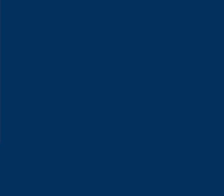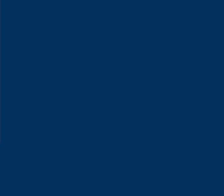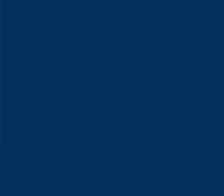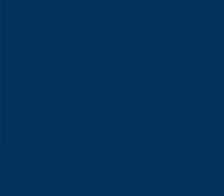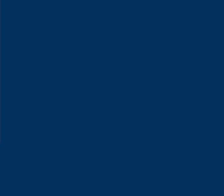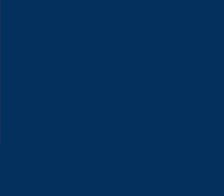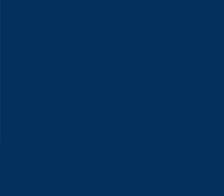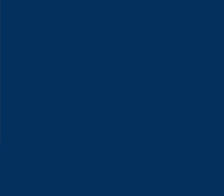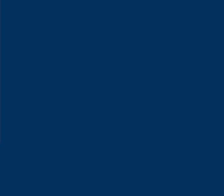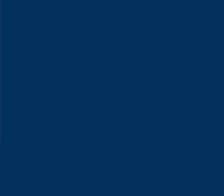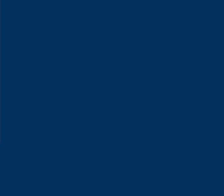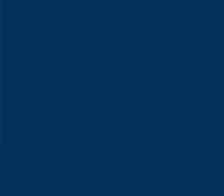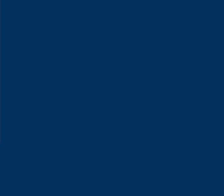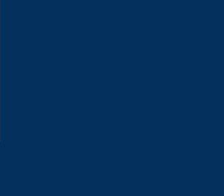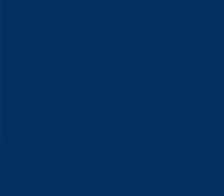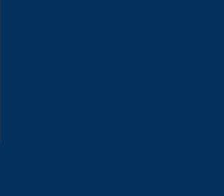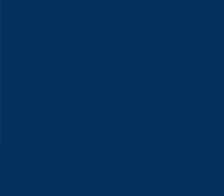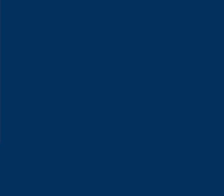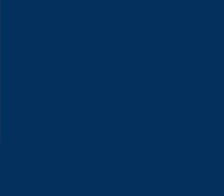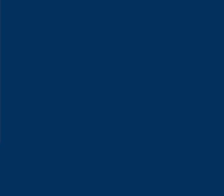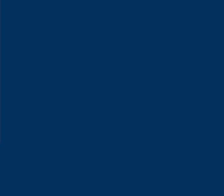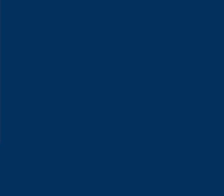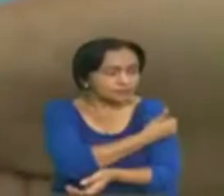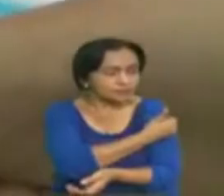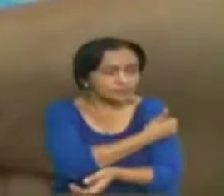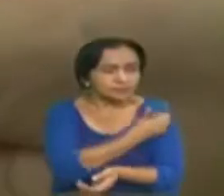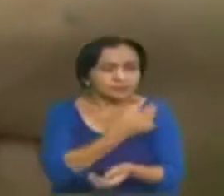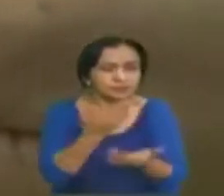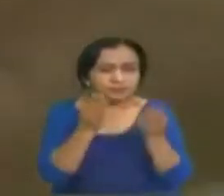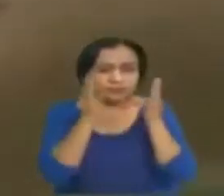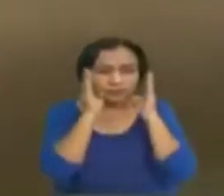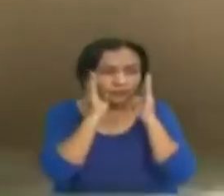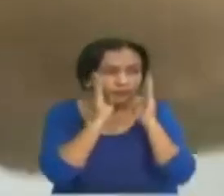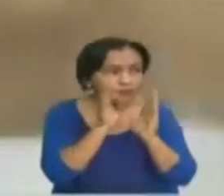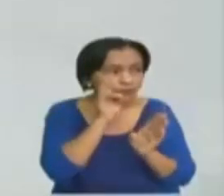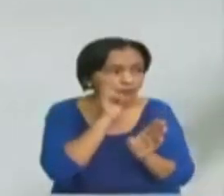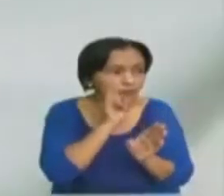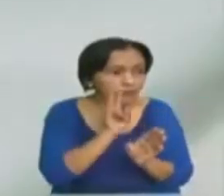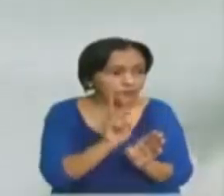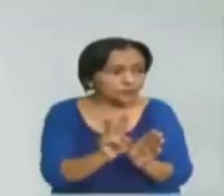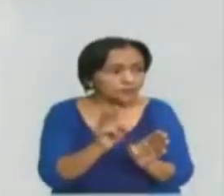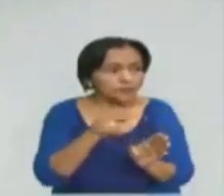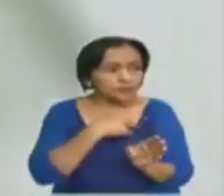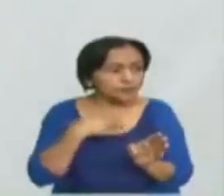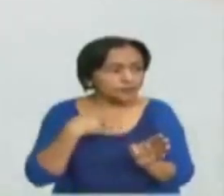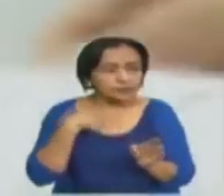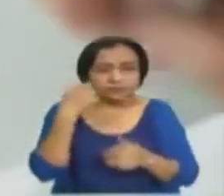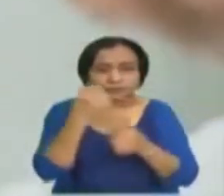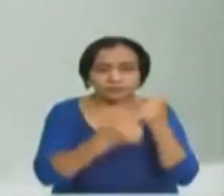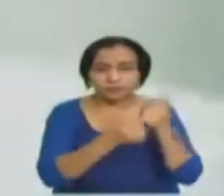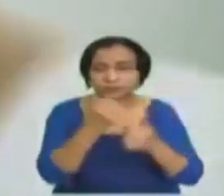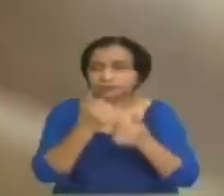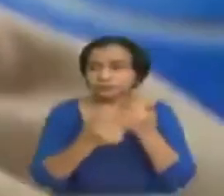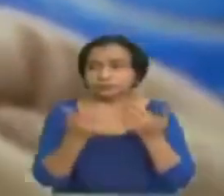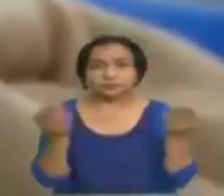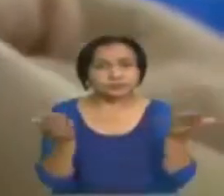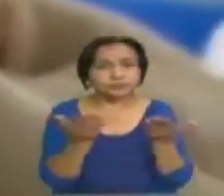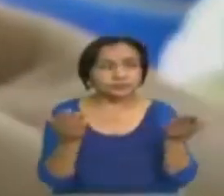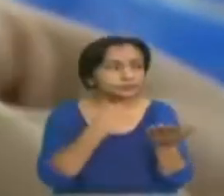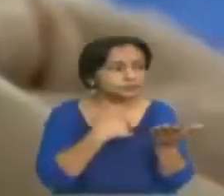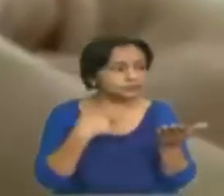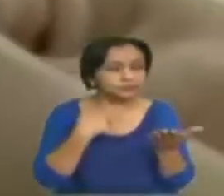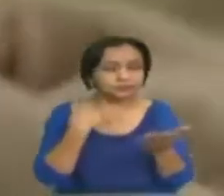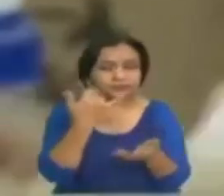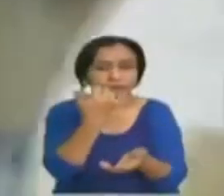de Salud en Telpaneca, Julio Martínez, San Juan de Río Coco, Luis Felipe Moncada, Hospital